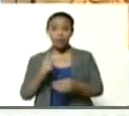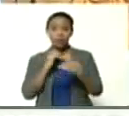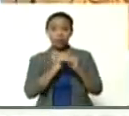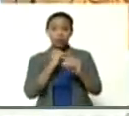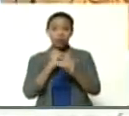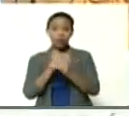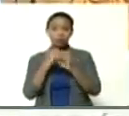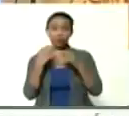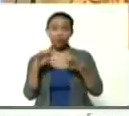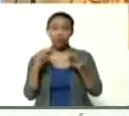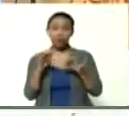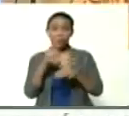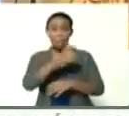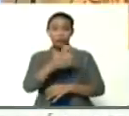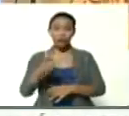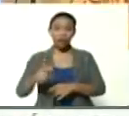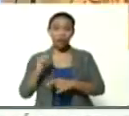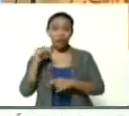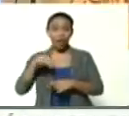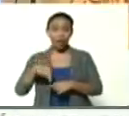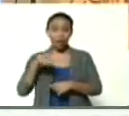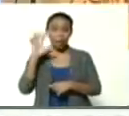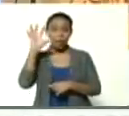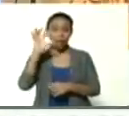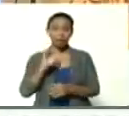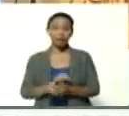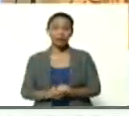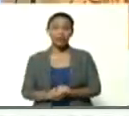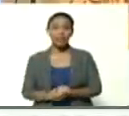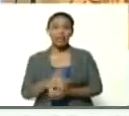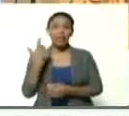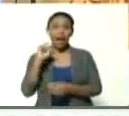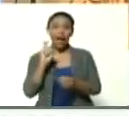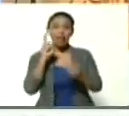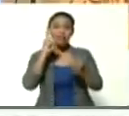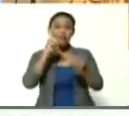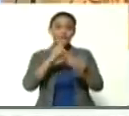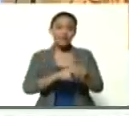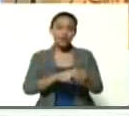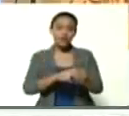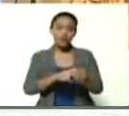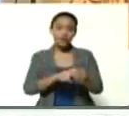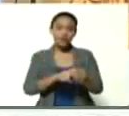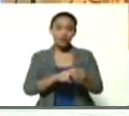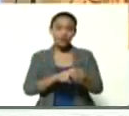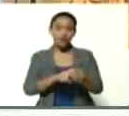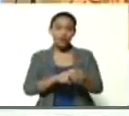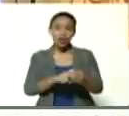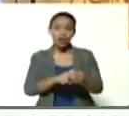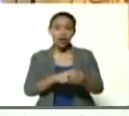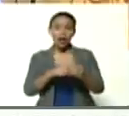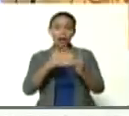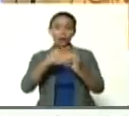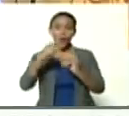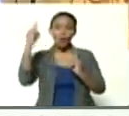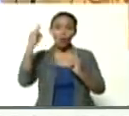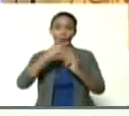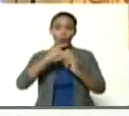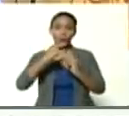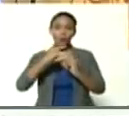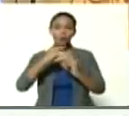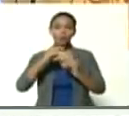corrientes, los ciudadanos de este país que estén registrados en la plataforma